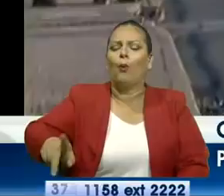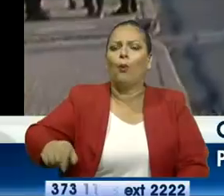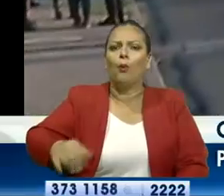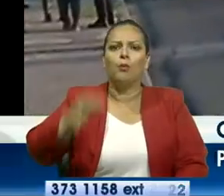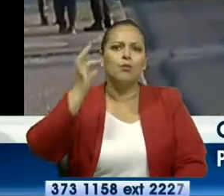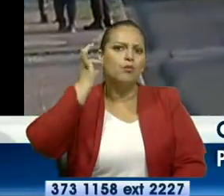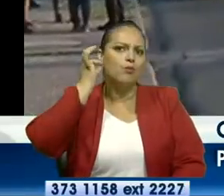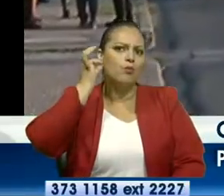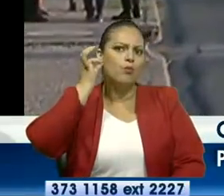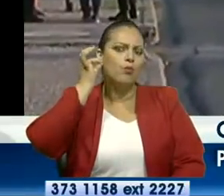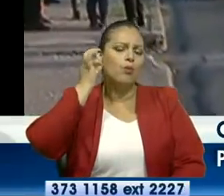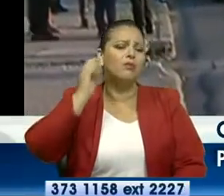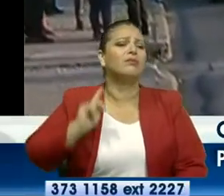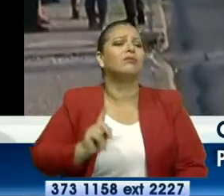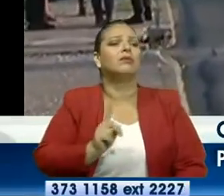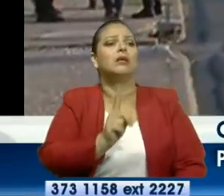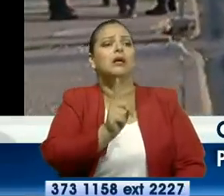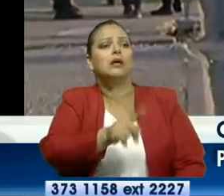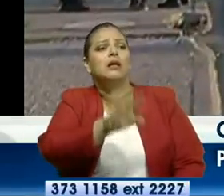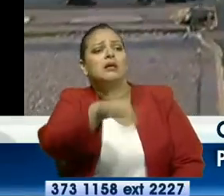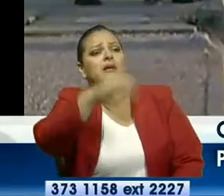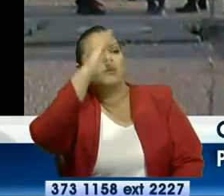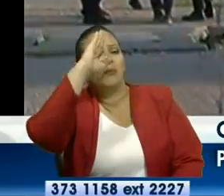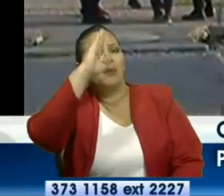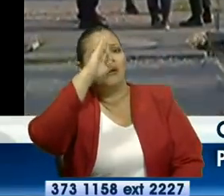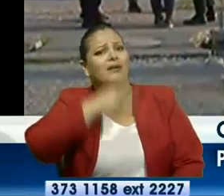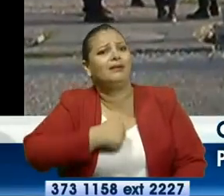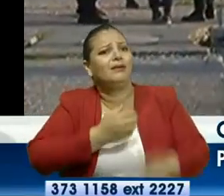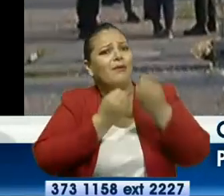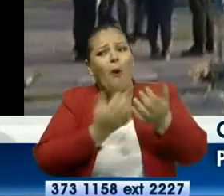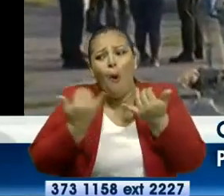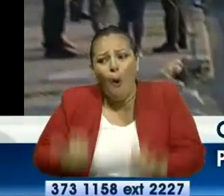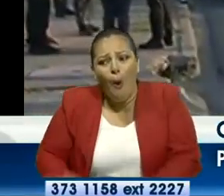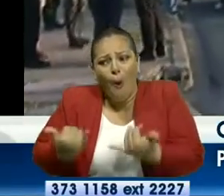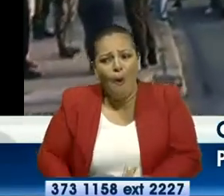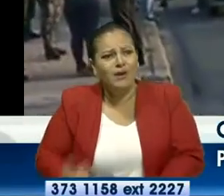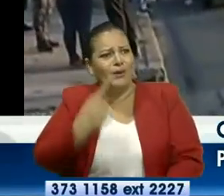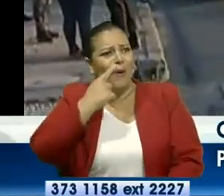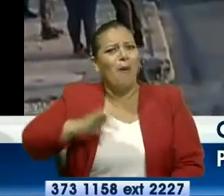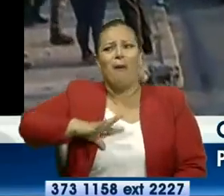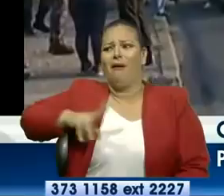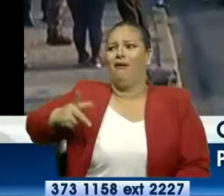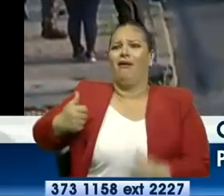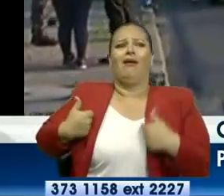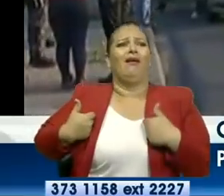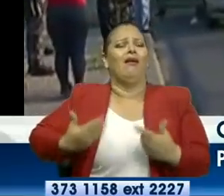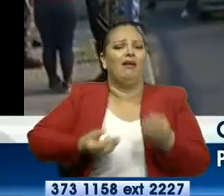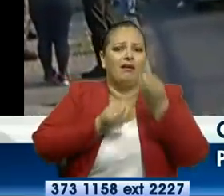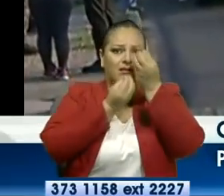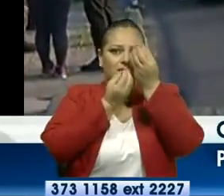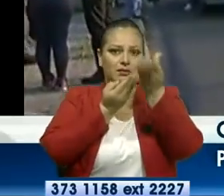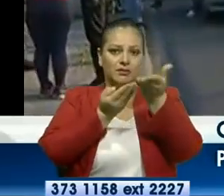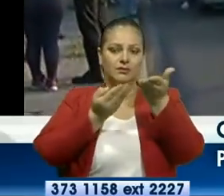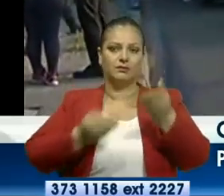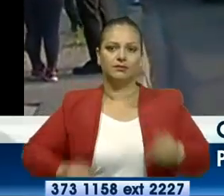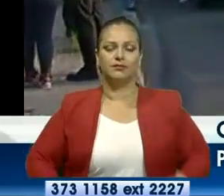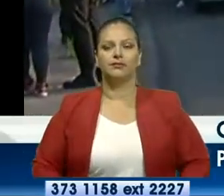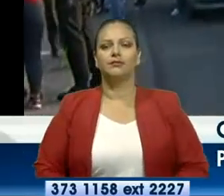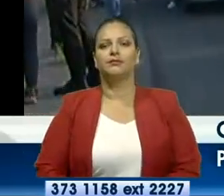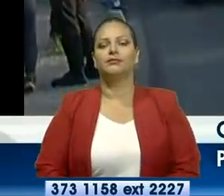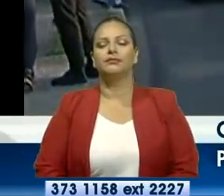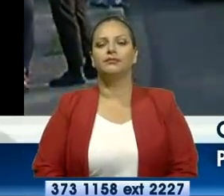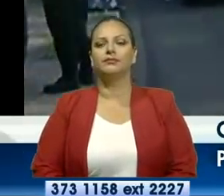se acercaron en este momento a los uniformados para que tomen apunte, como bien lo están haciendo, y